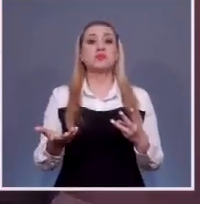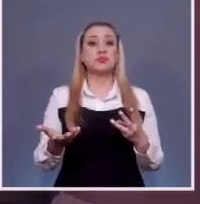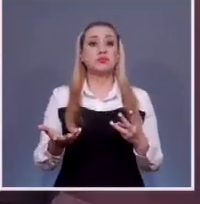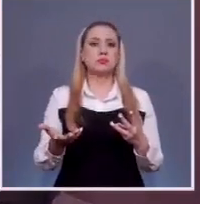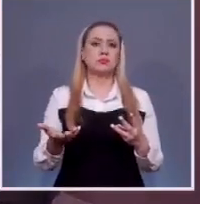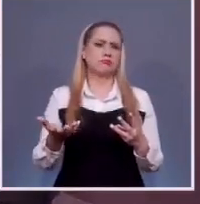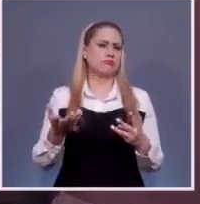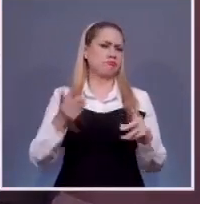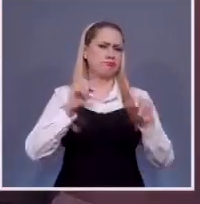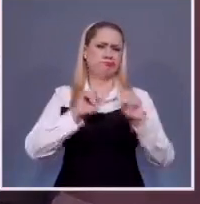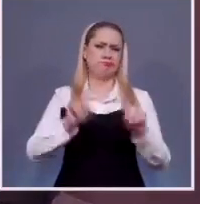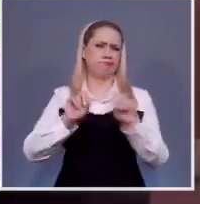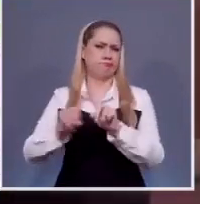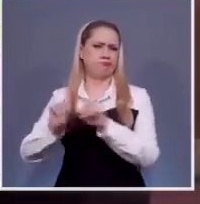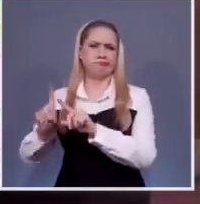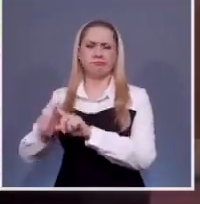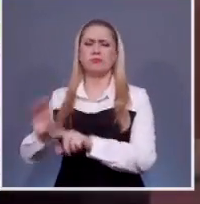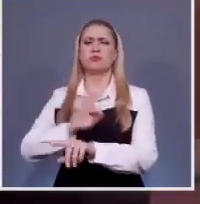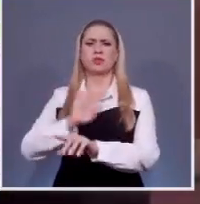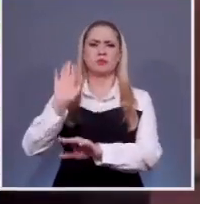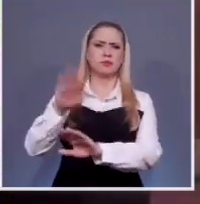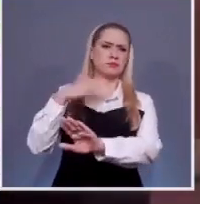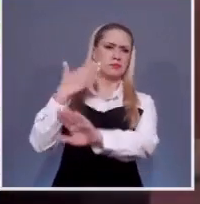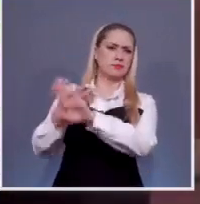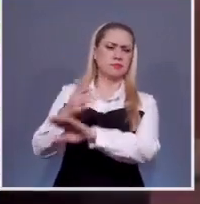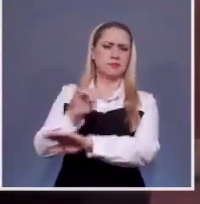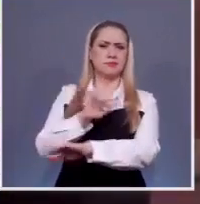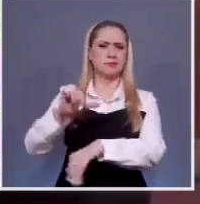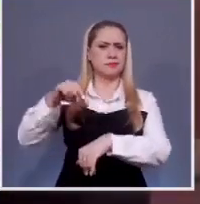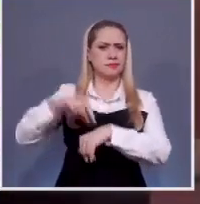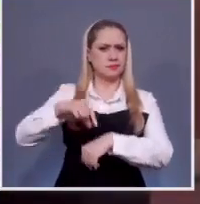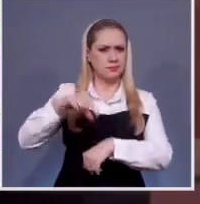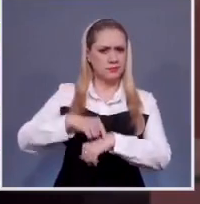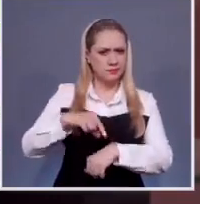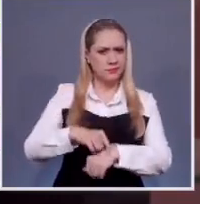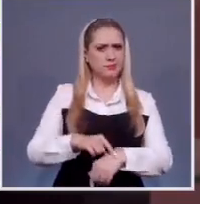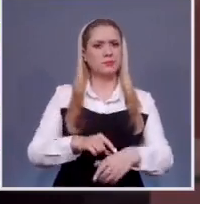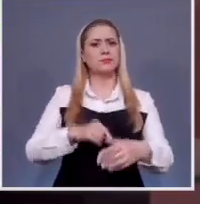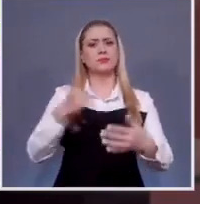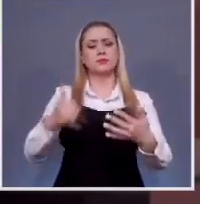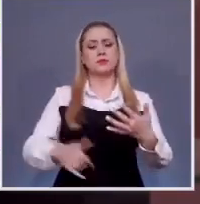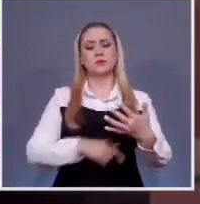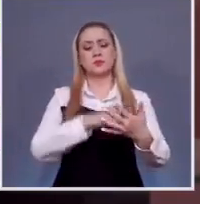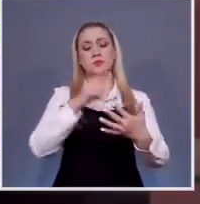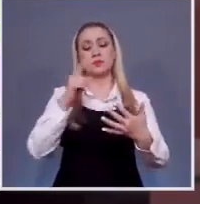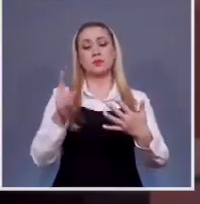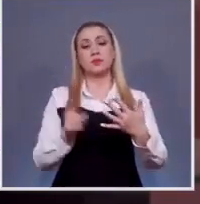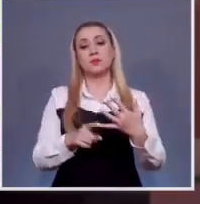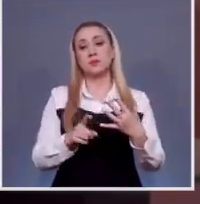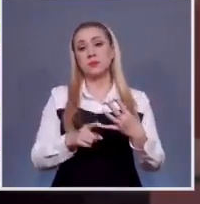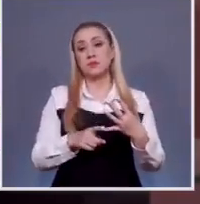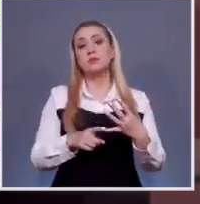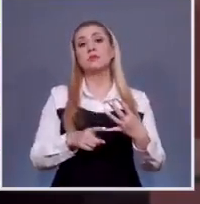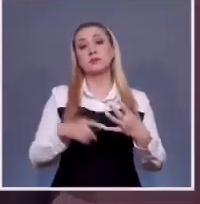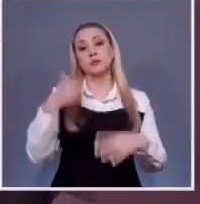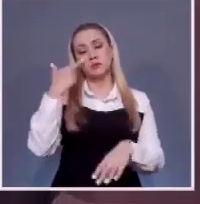quejas contra los servidores del personal médico, y finalmente temas de responsabilidad patrimonial del Estado, que eso sí